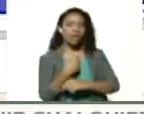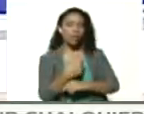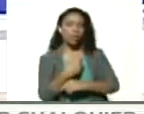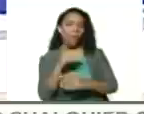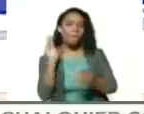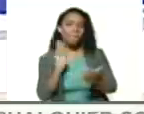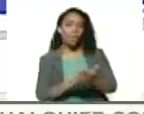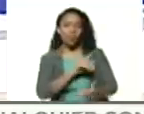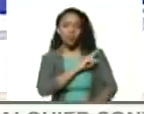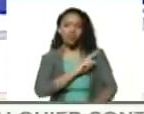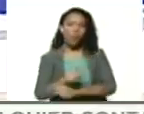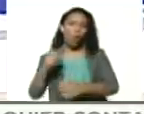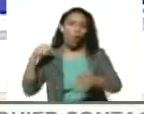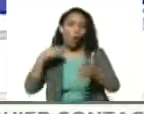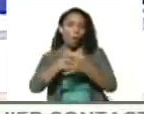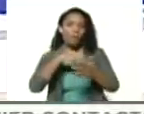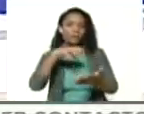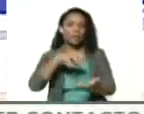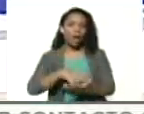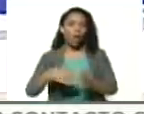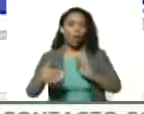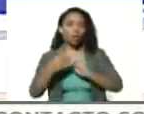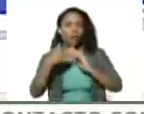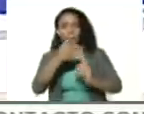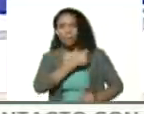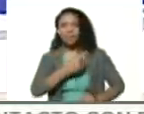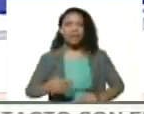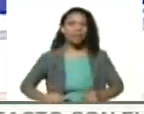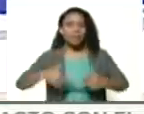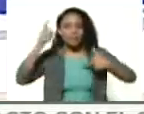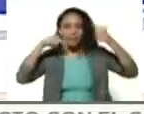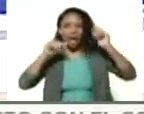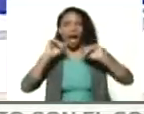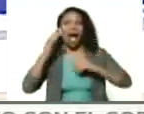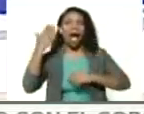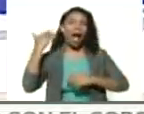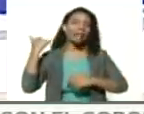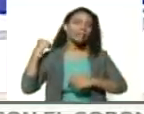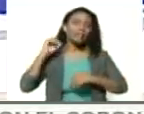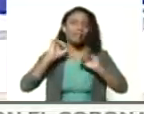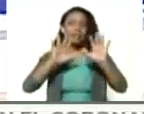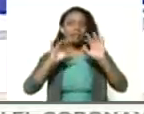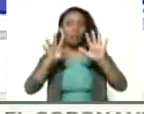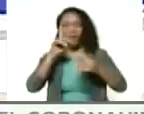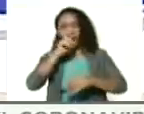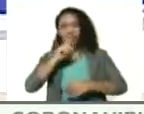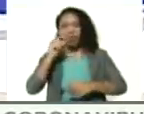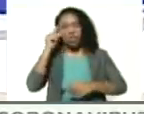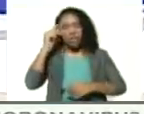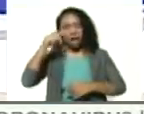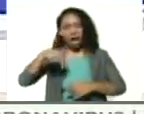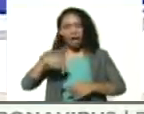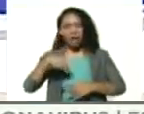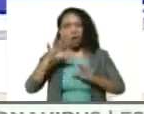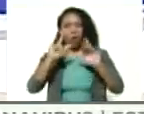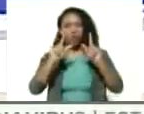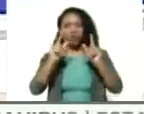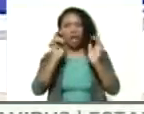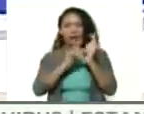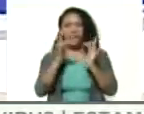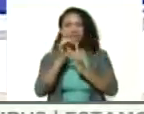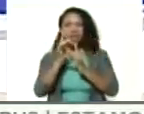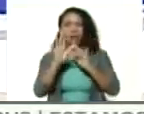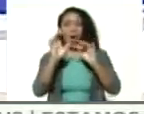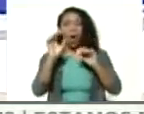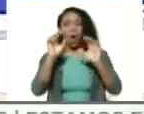ejecución del golpe de Estado contra el comandante Chávez hace 19 años, un día como hoy, 11 de abril. El 11